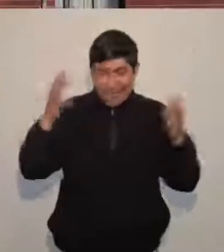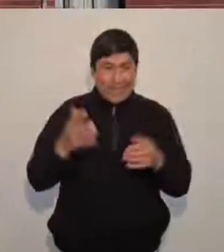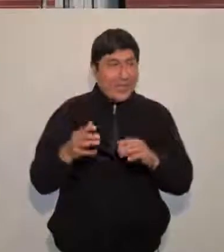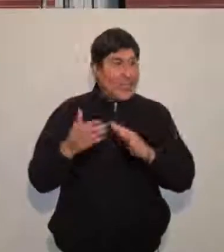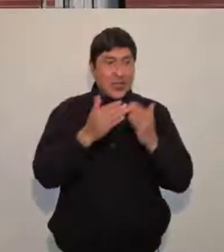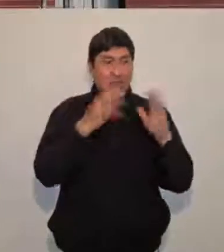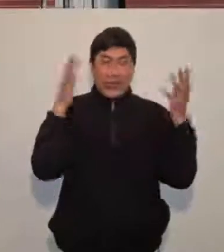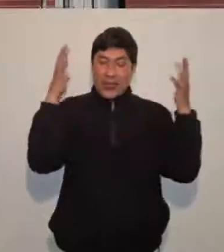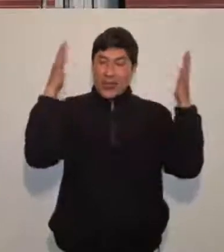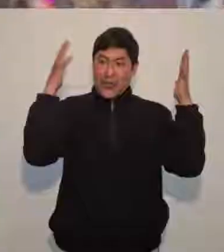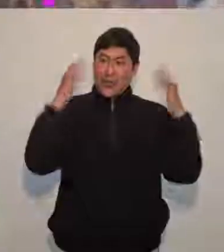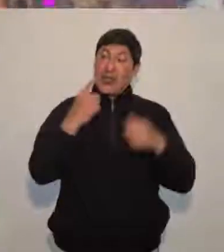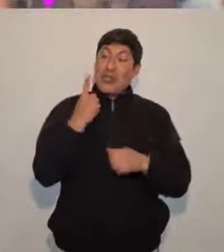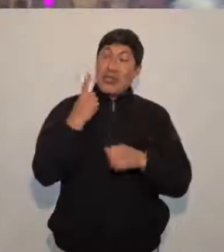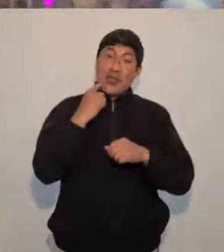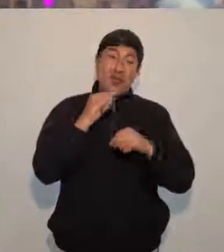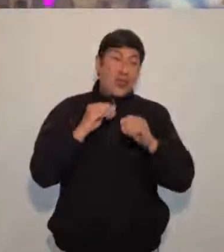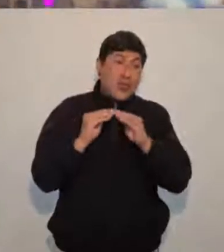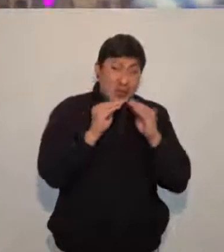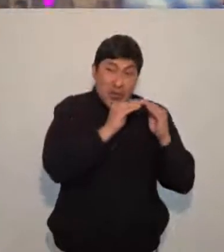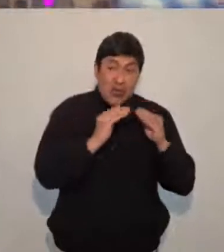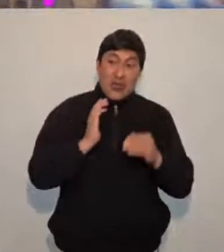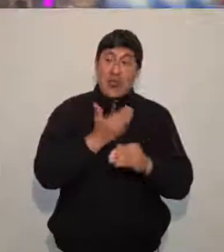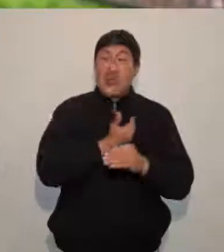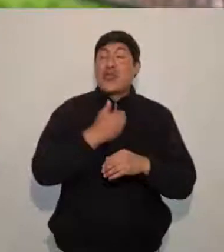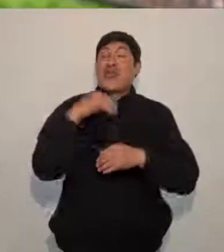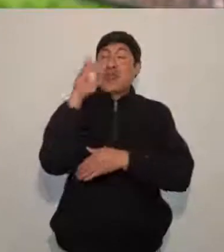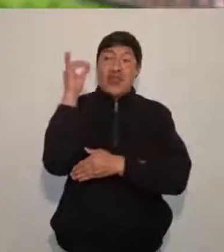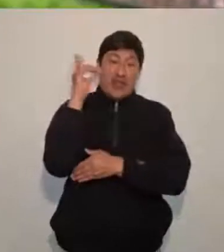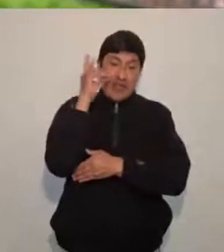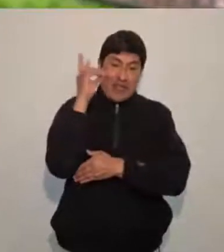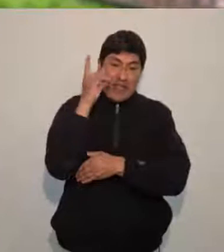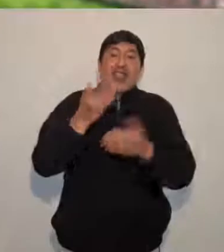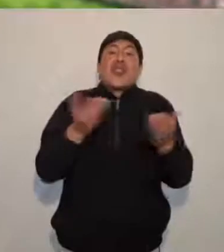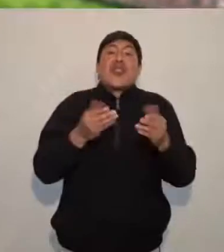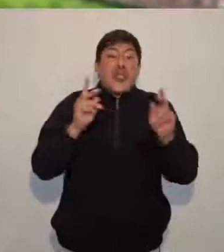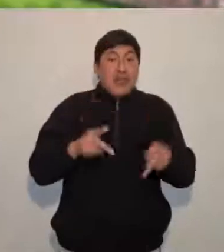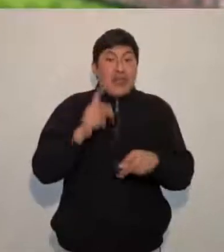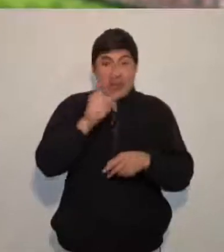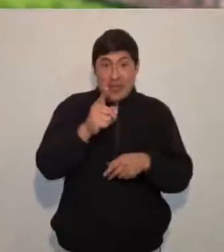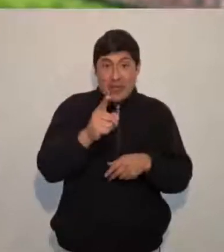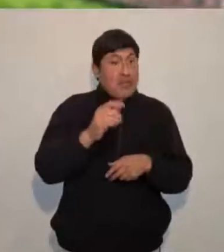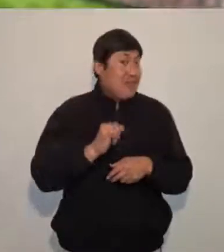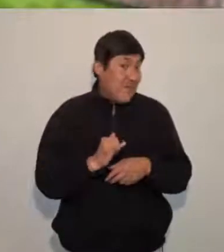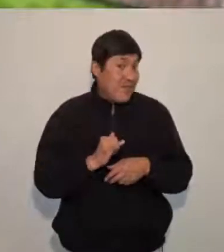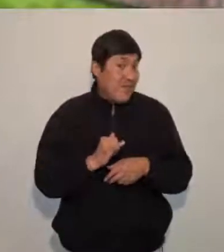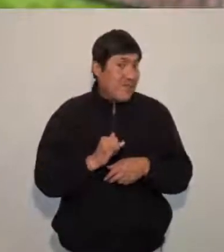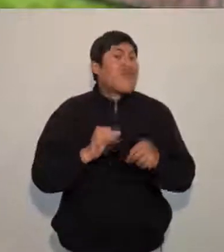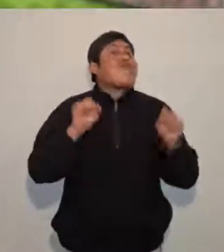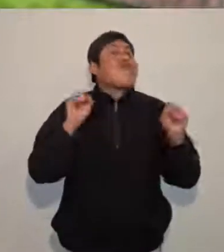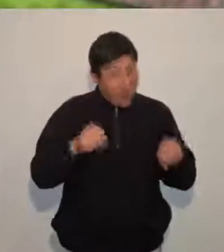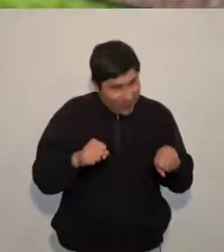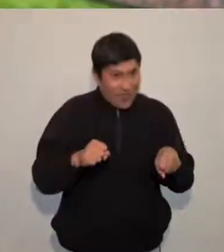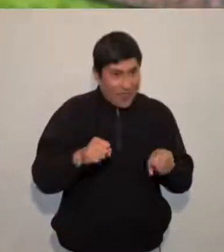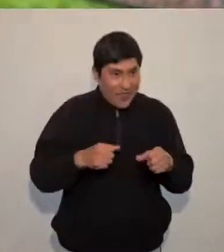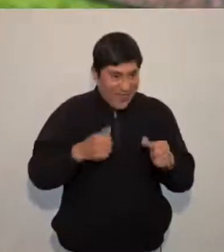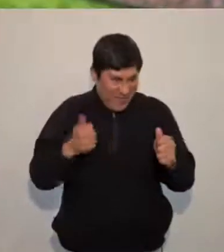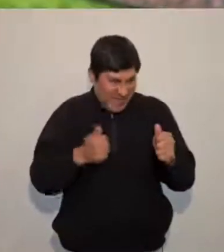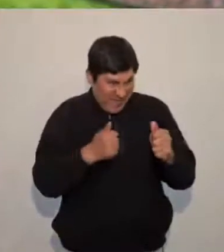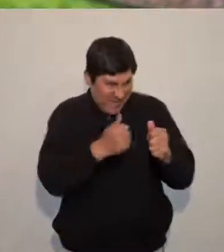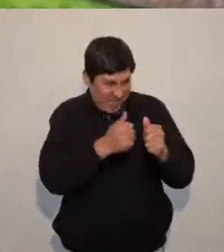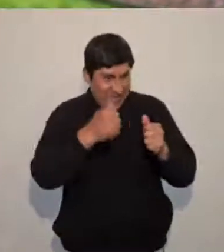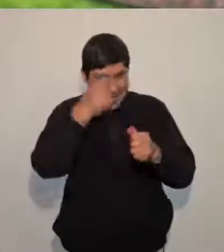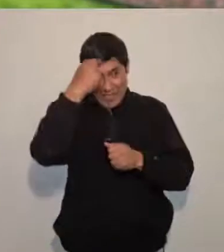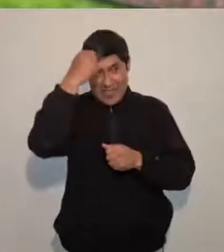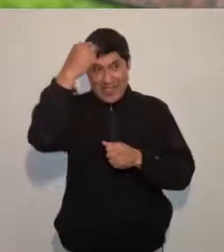Villa Unión es solo uno de los pueblos de nuestro país. Donde personas como tú y yo podemos perseguir